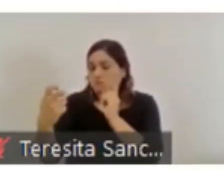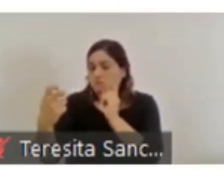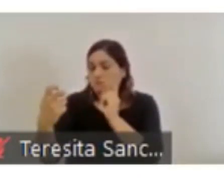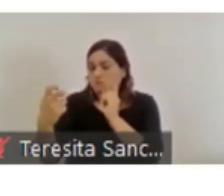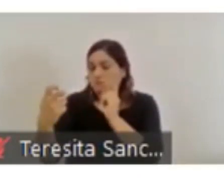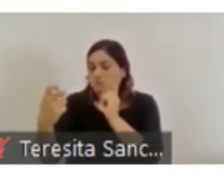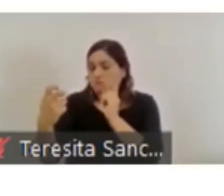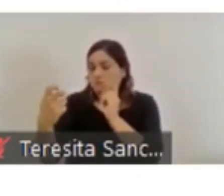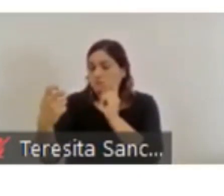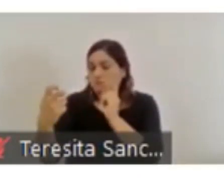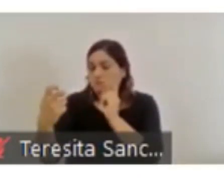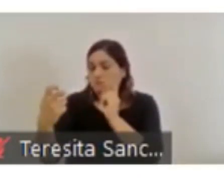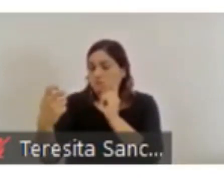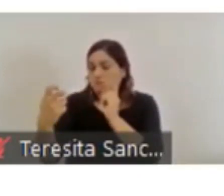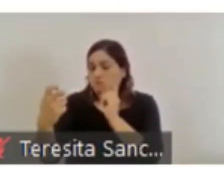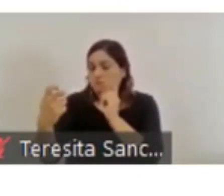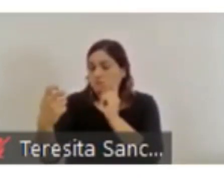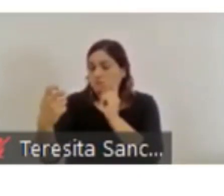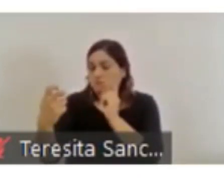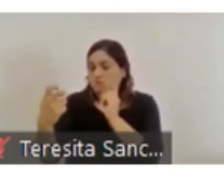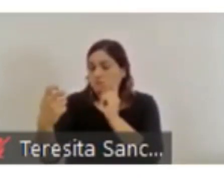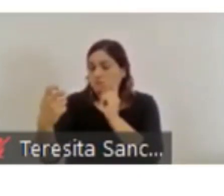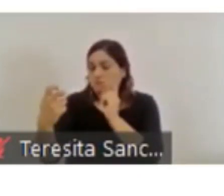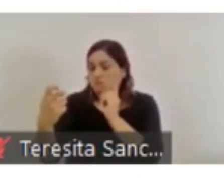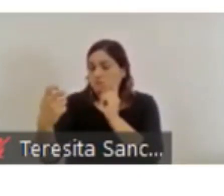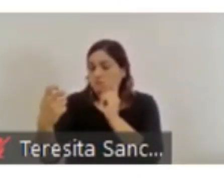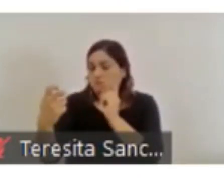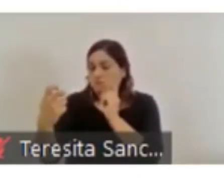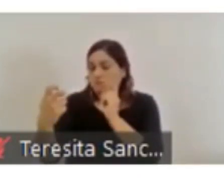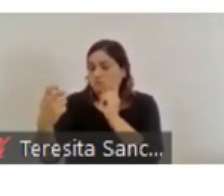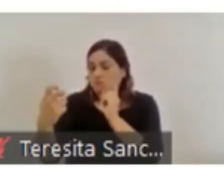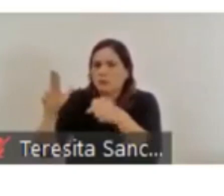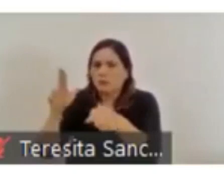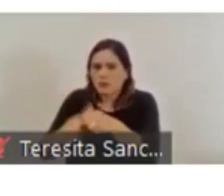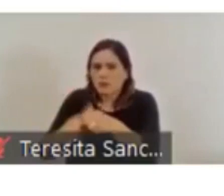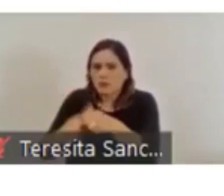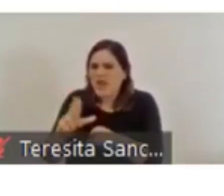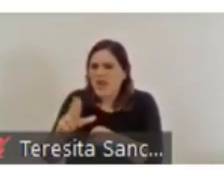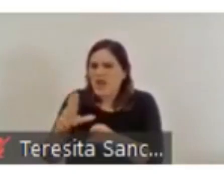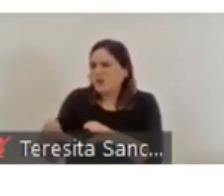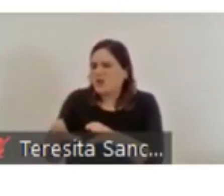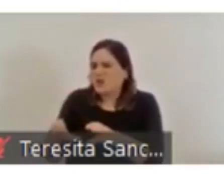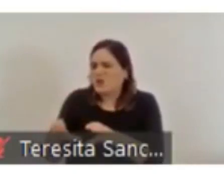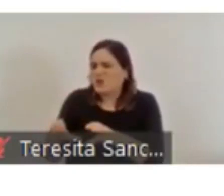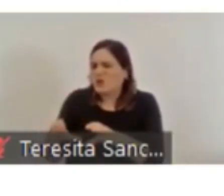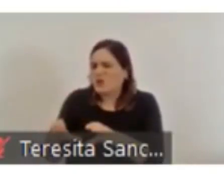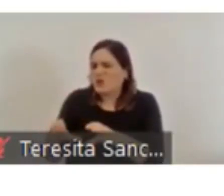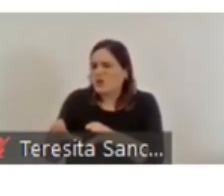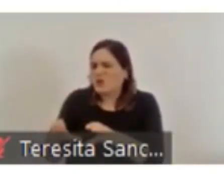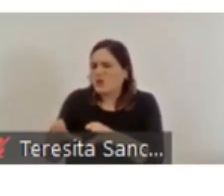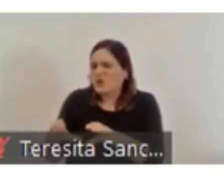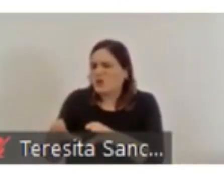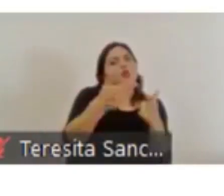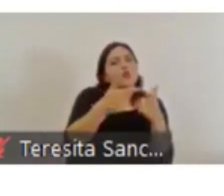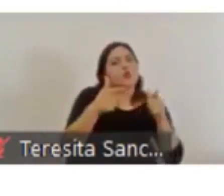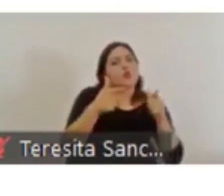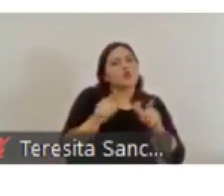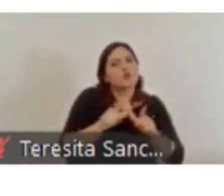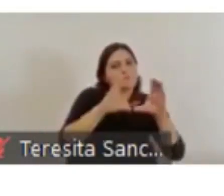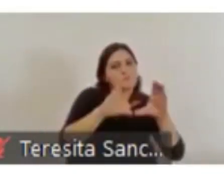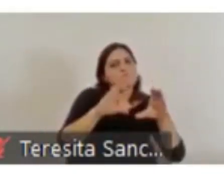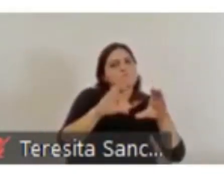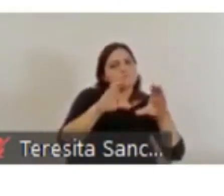directamente en ello. Y bueno, hay otros grupos, ¿no? Me viene a la mente también Guardianes del Agua, que también